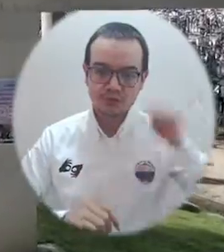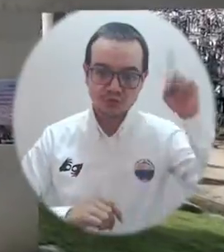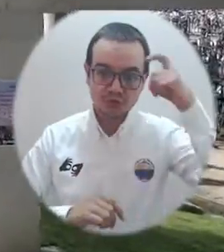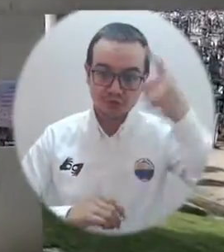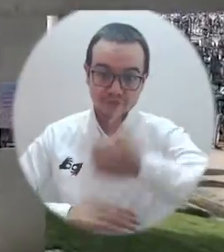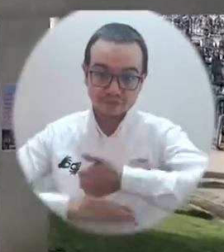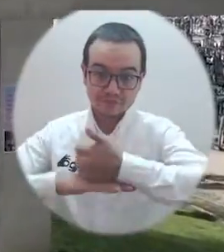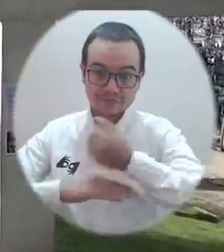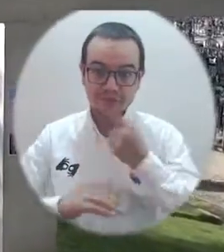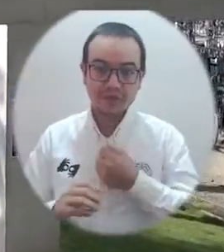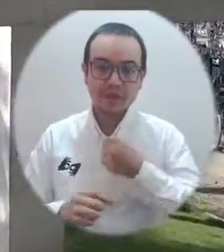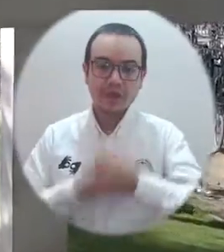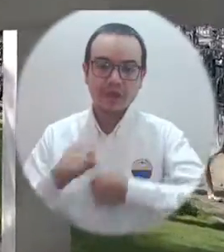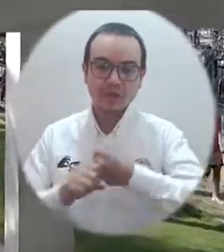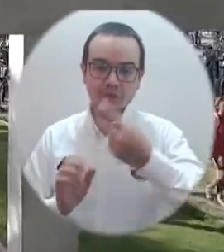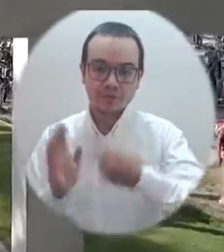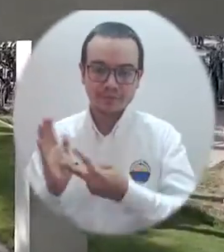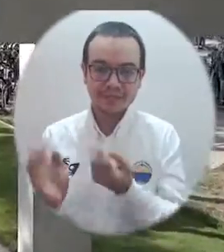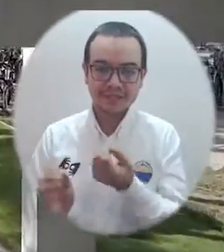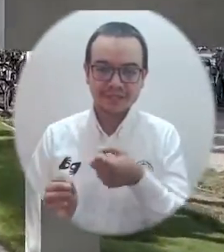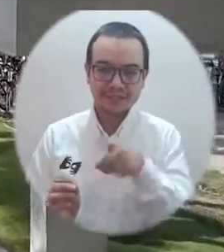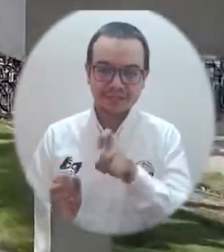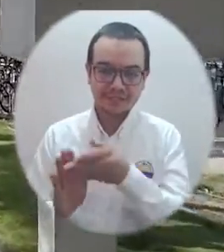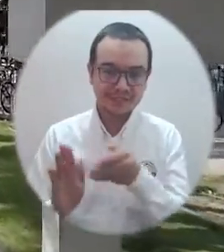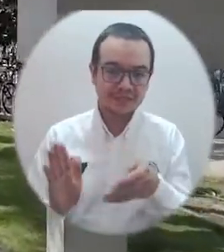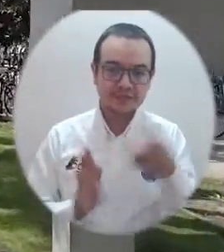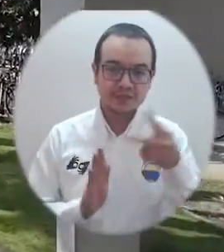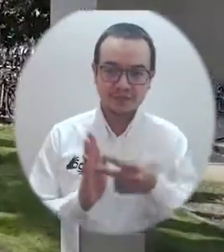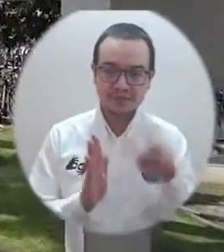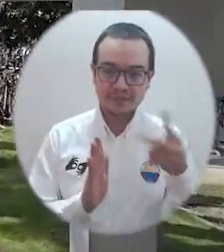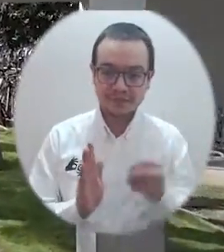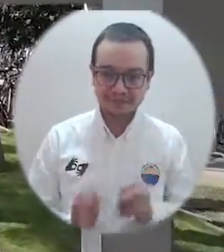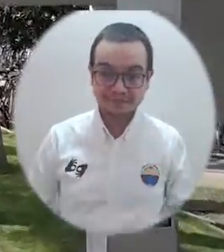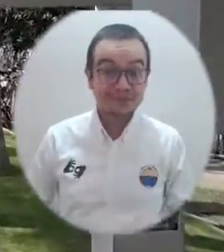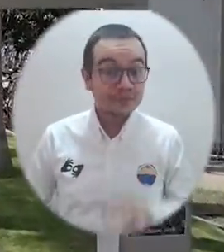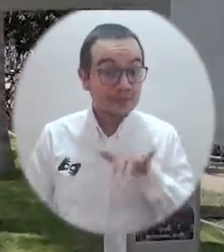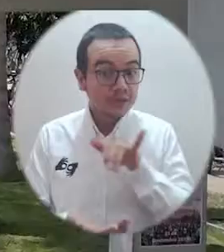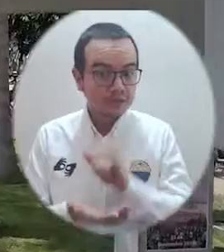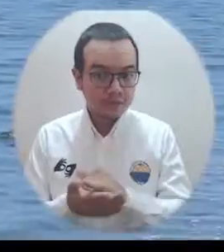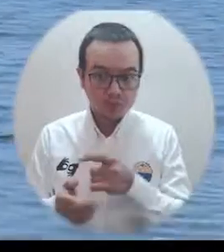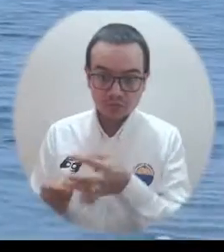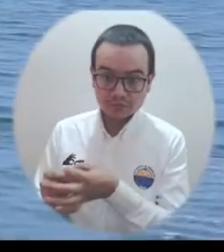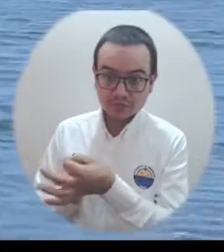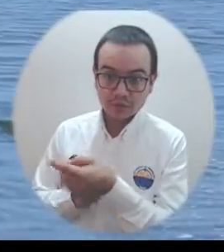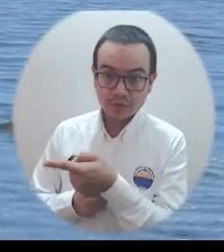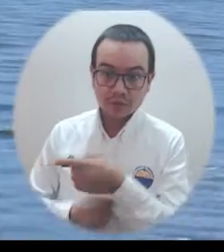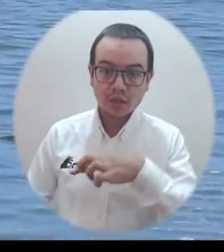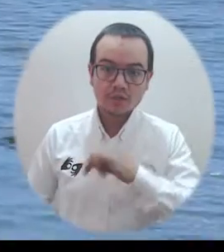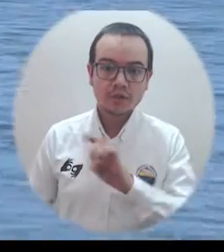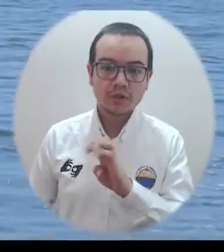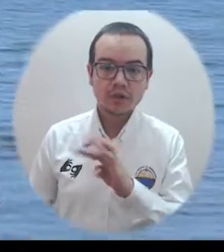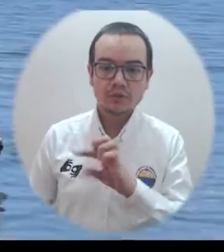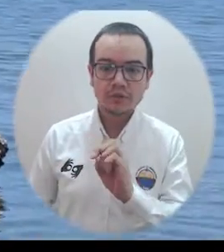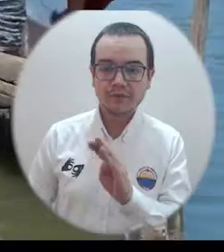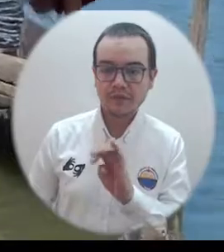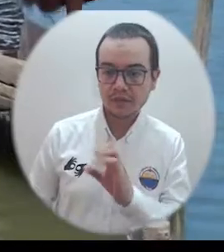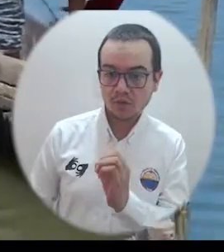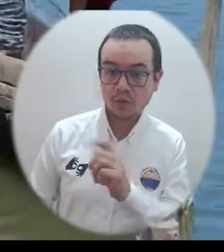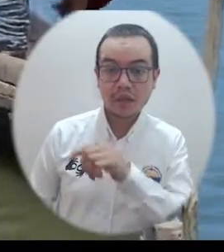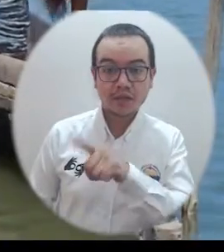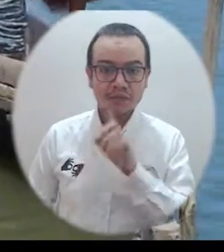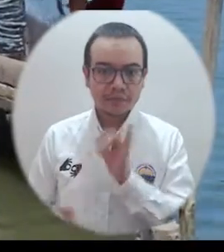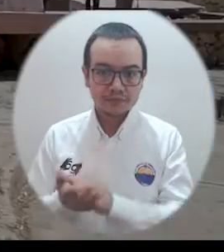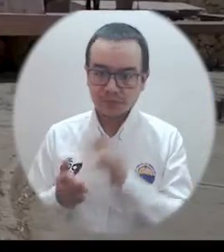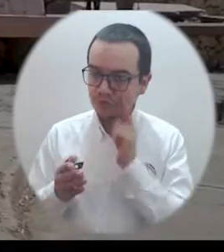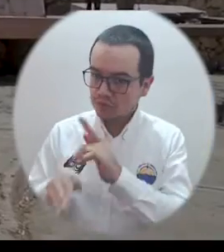gobierno 2016-2020 por una universidad más incluyente e innovadora, esta vez a través de su presencia en municipios como Pueblo